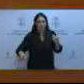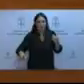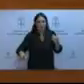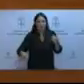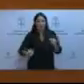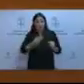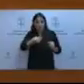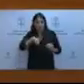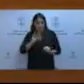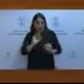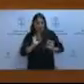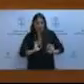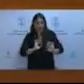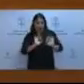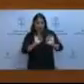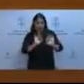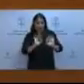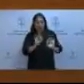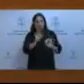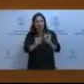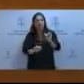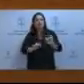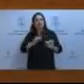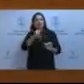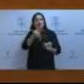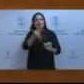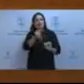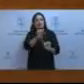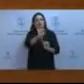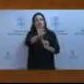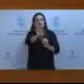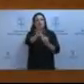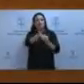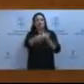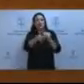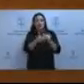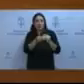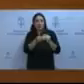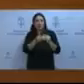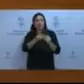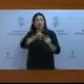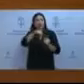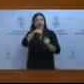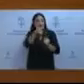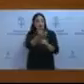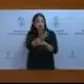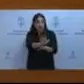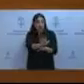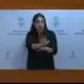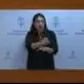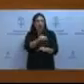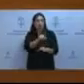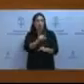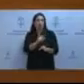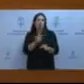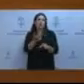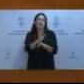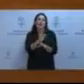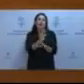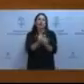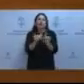nuestra interpelación y la posterior moción que registraremos en esta Cámara, pretendemos dar soluciones inmediatas a las personas